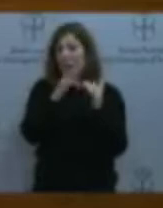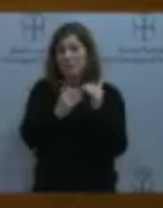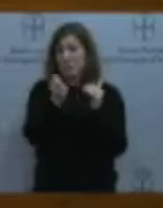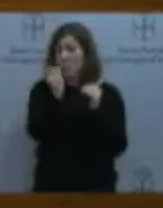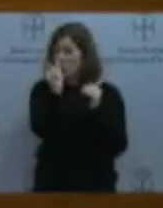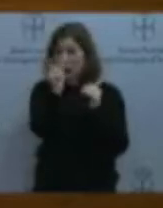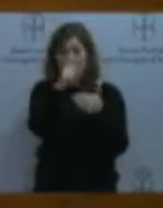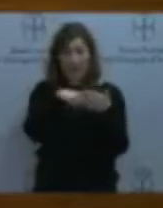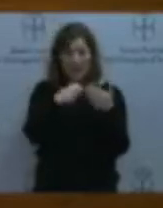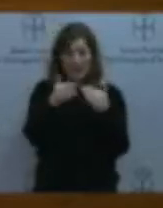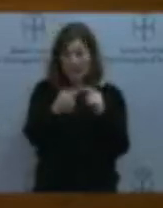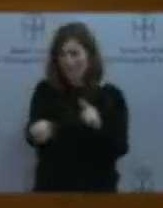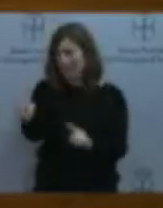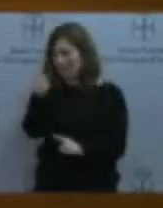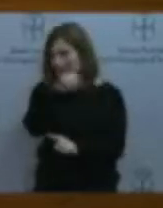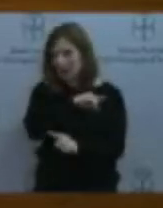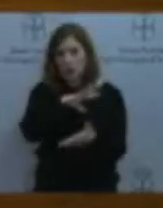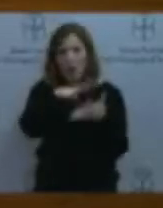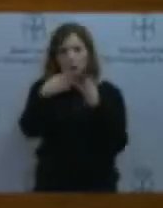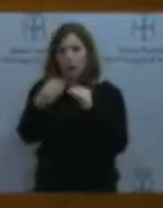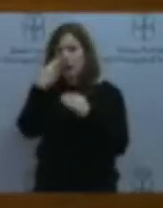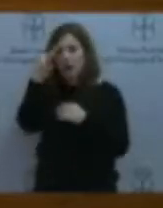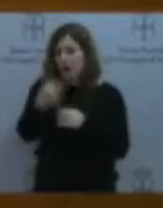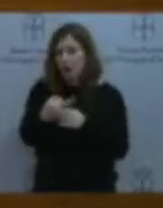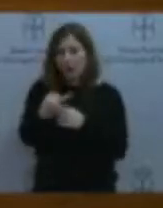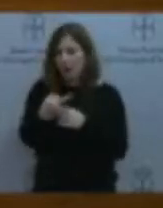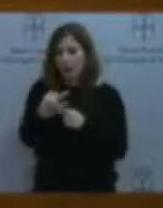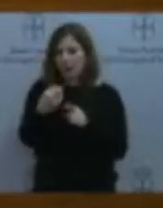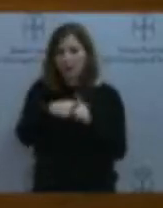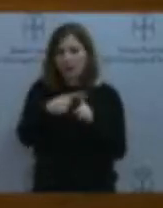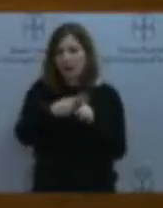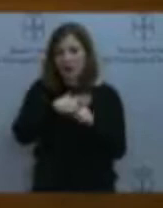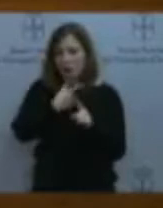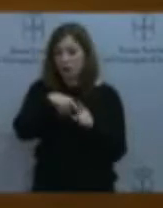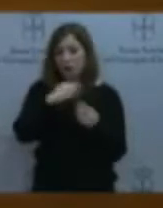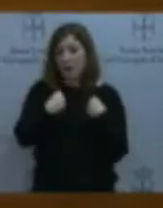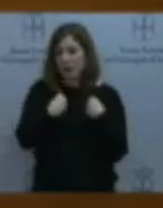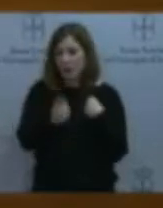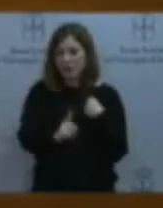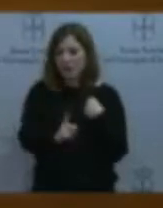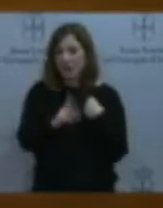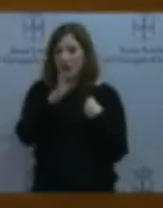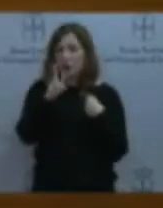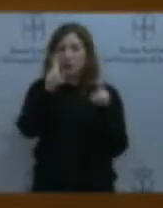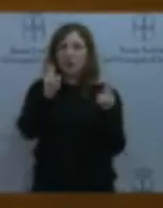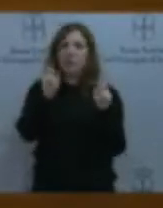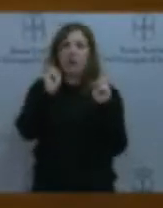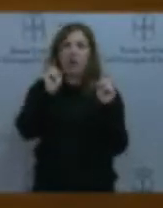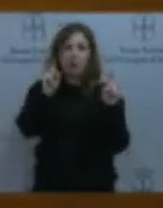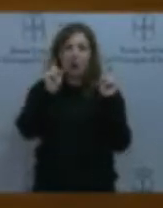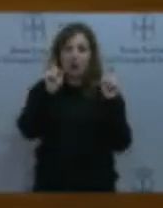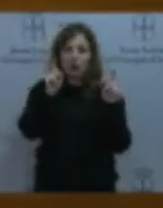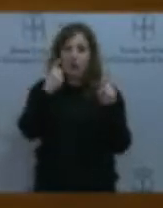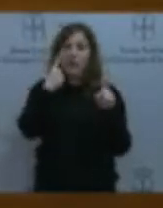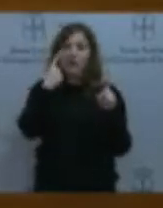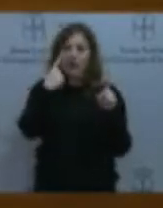se han ajustado a la realidad de nuestro nivel de vida. En materia de educación, fíjense cómo